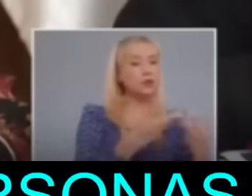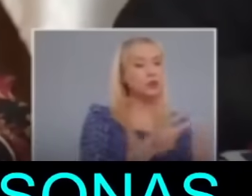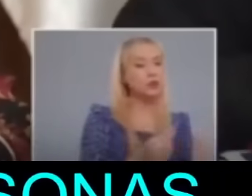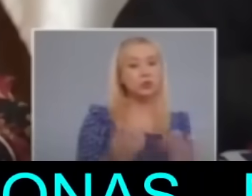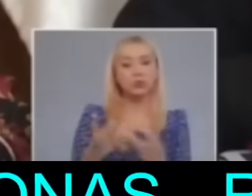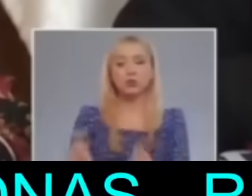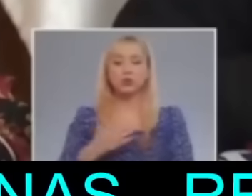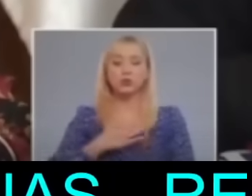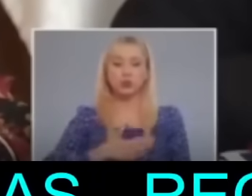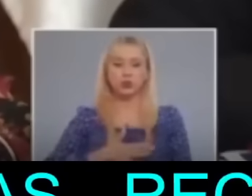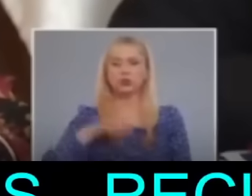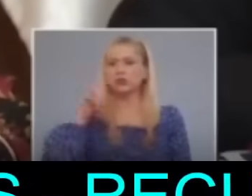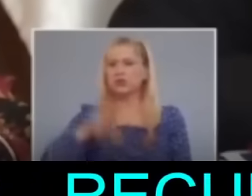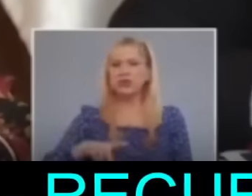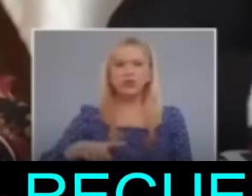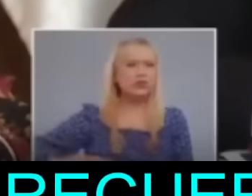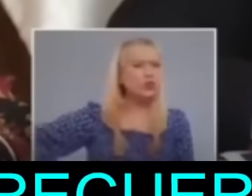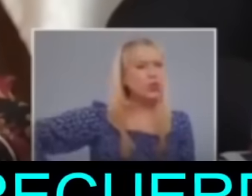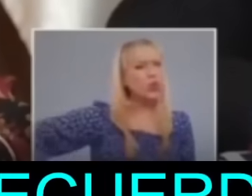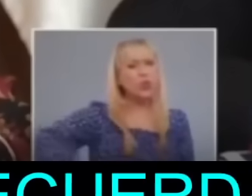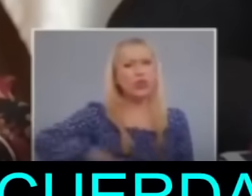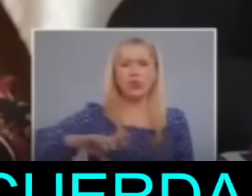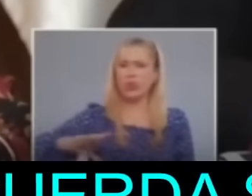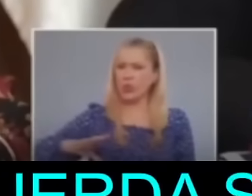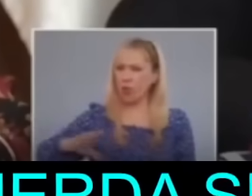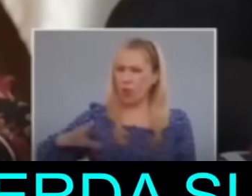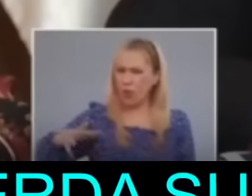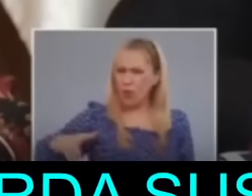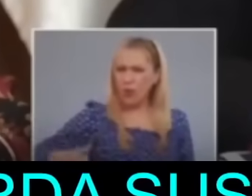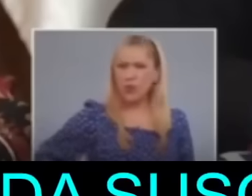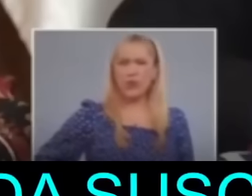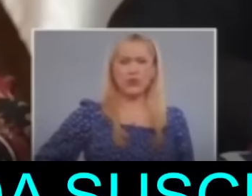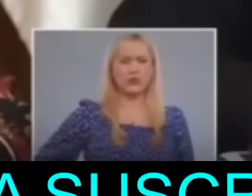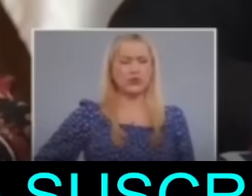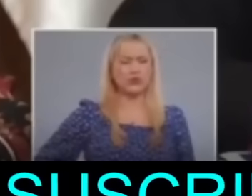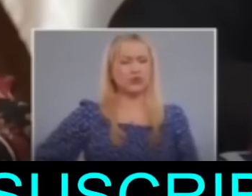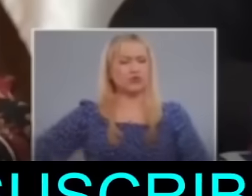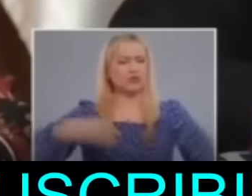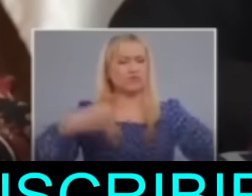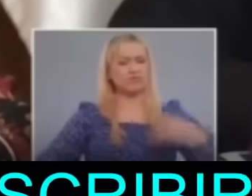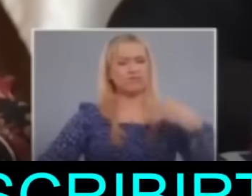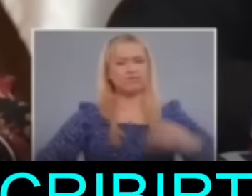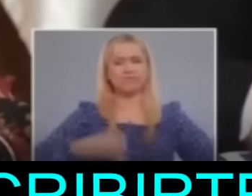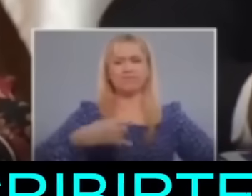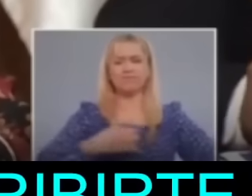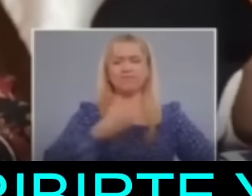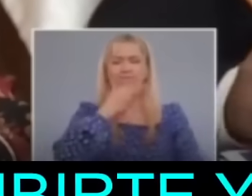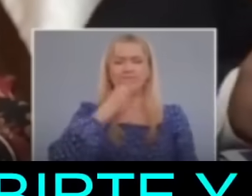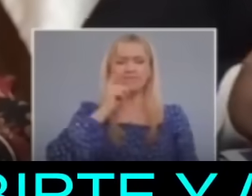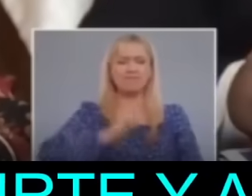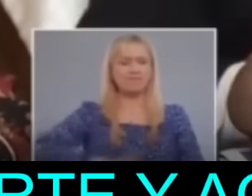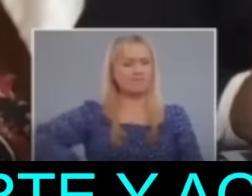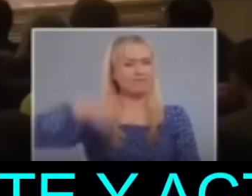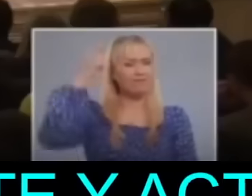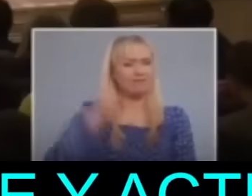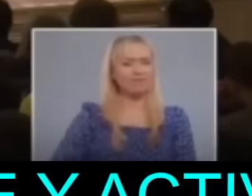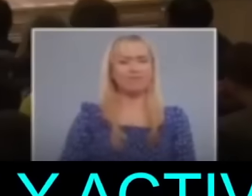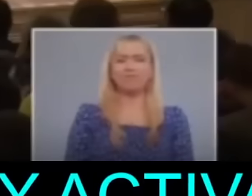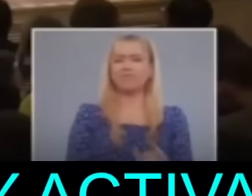orgullosos y orgullosas de ser juzgadoras y juzgadores independientes